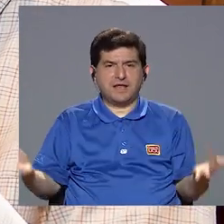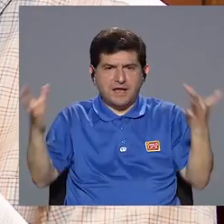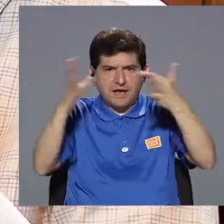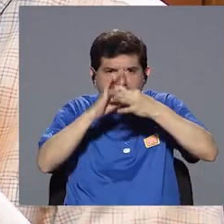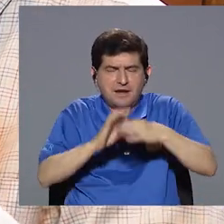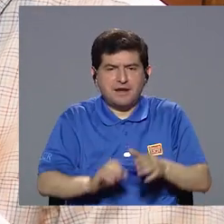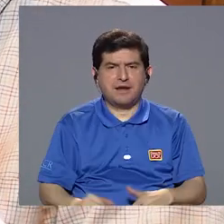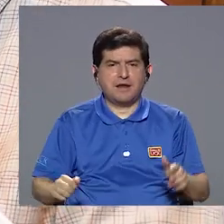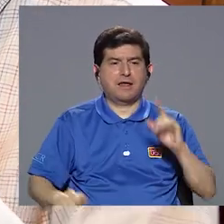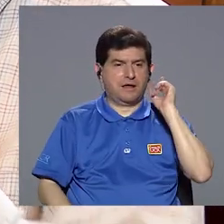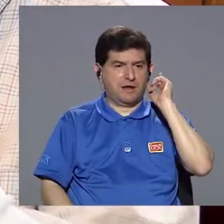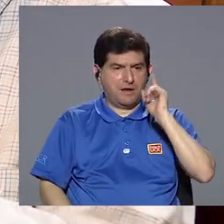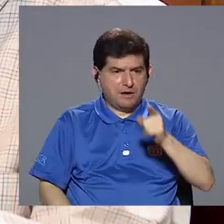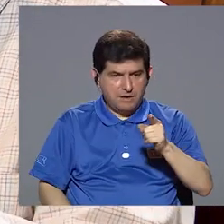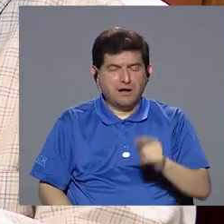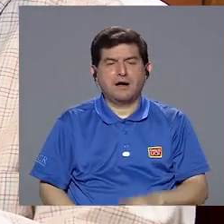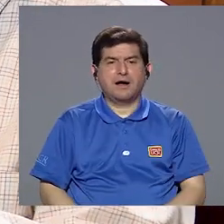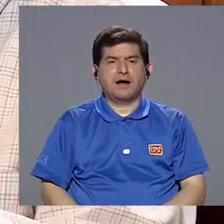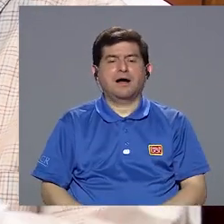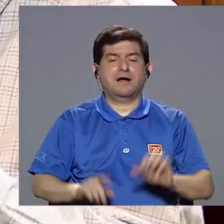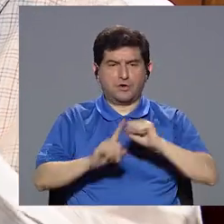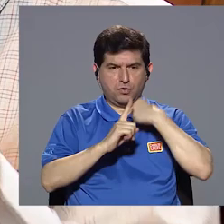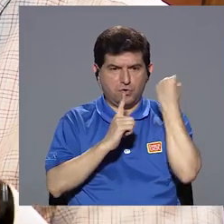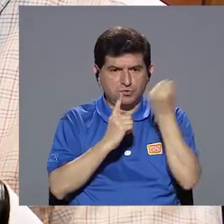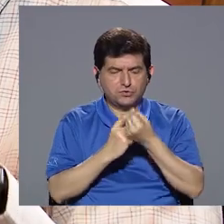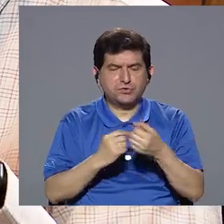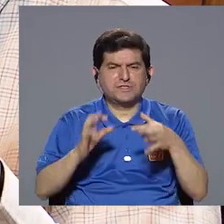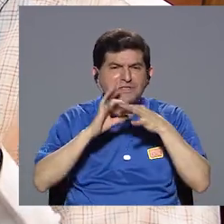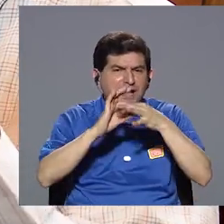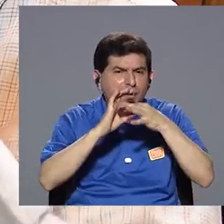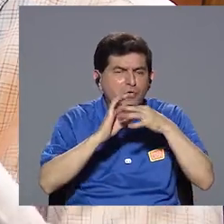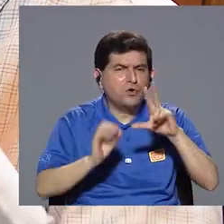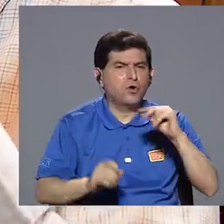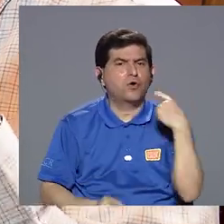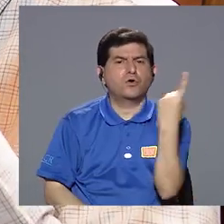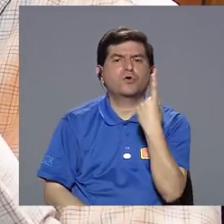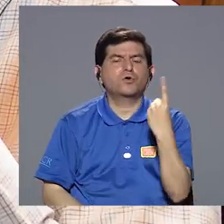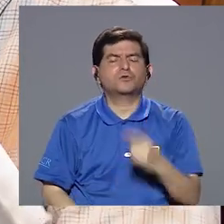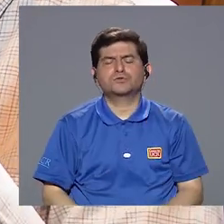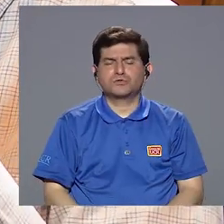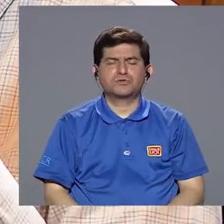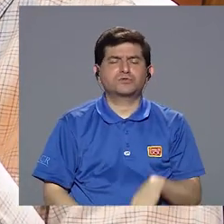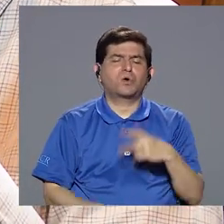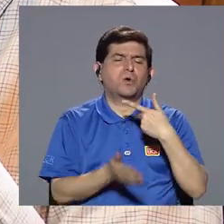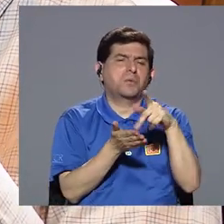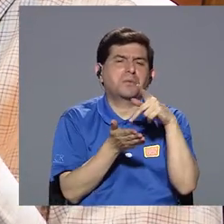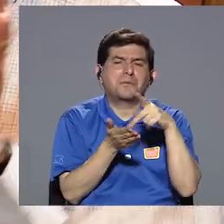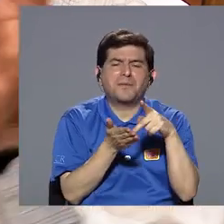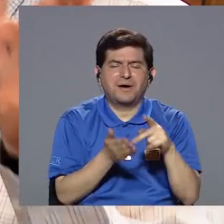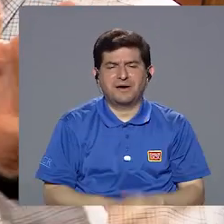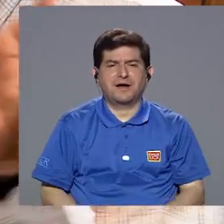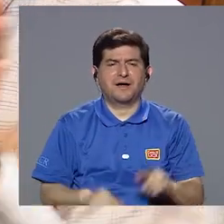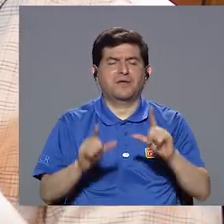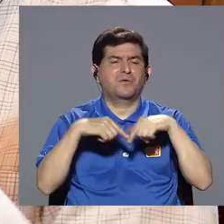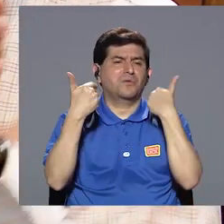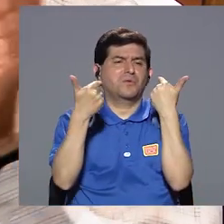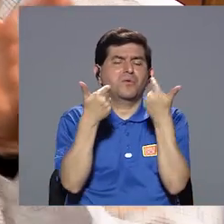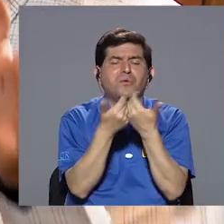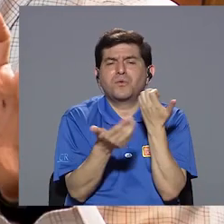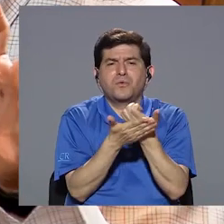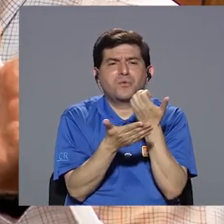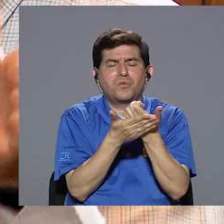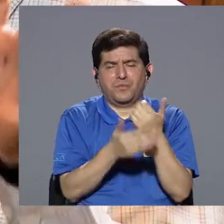universidad tiene que ver el vínculo con la sociedad en términos generales no sólo en términos de vínculo el remunerado con